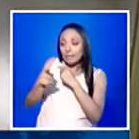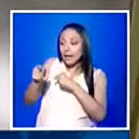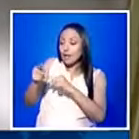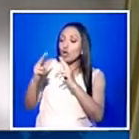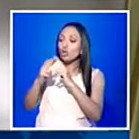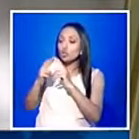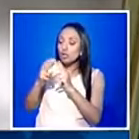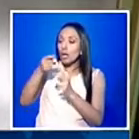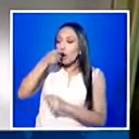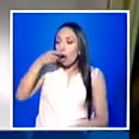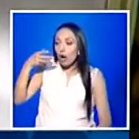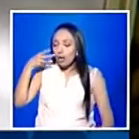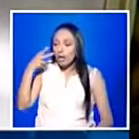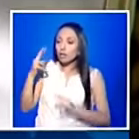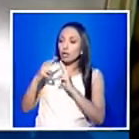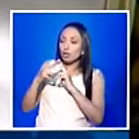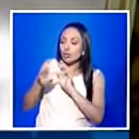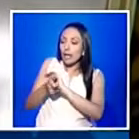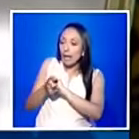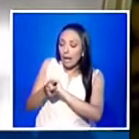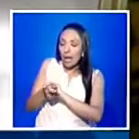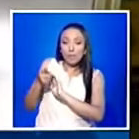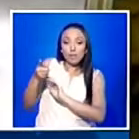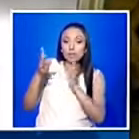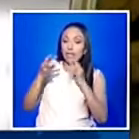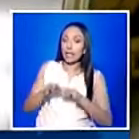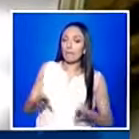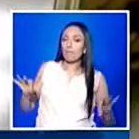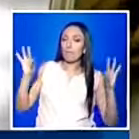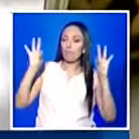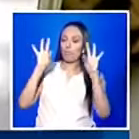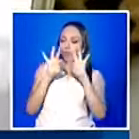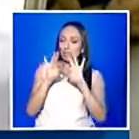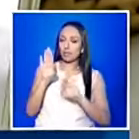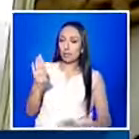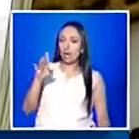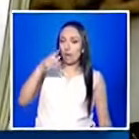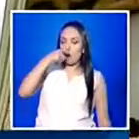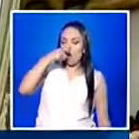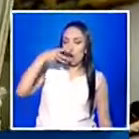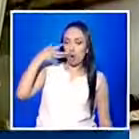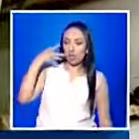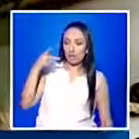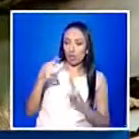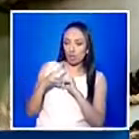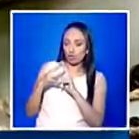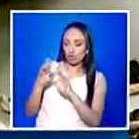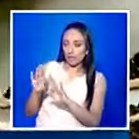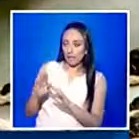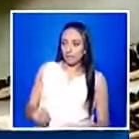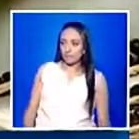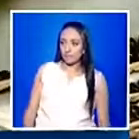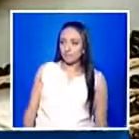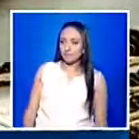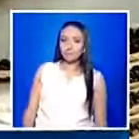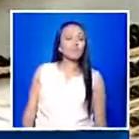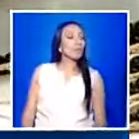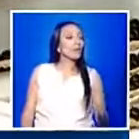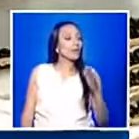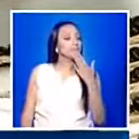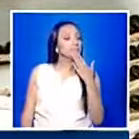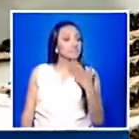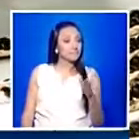extranjeros también que nos visiten en esta feria más importante de los amazónicos y de la región insular. Excelente, alcalde Pavón, por darnos